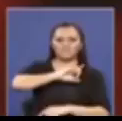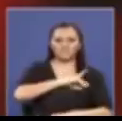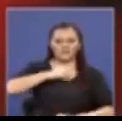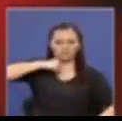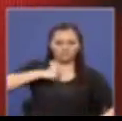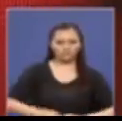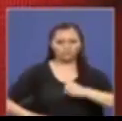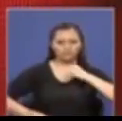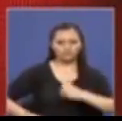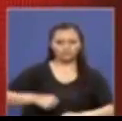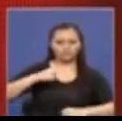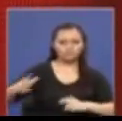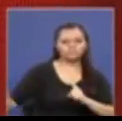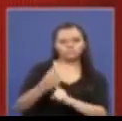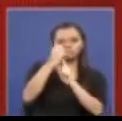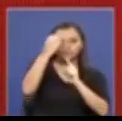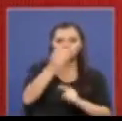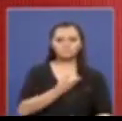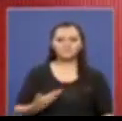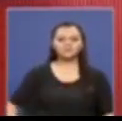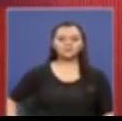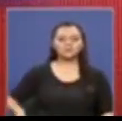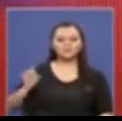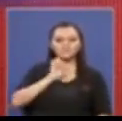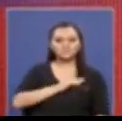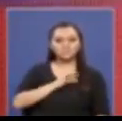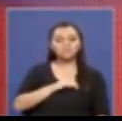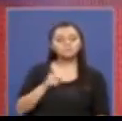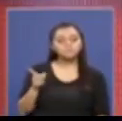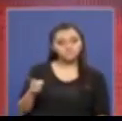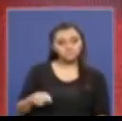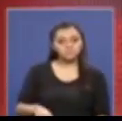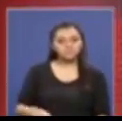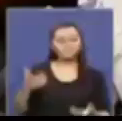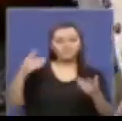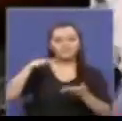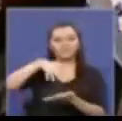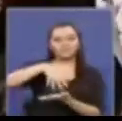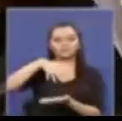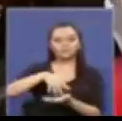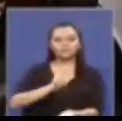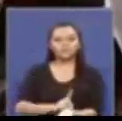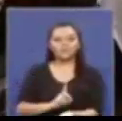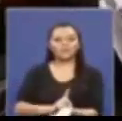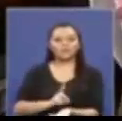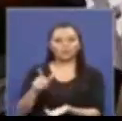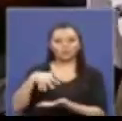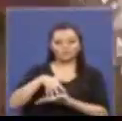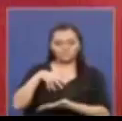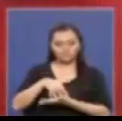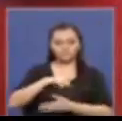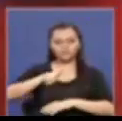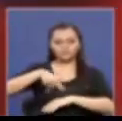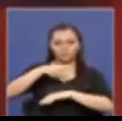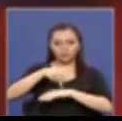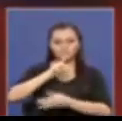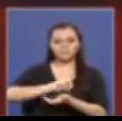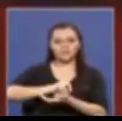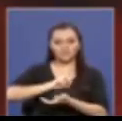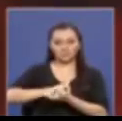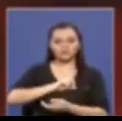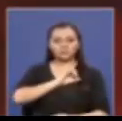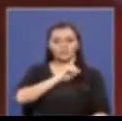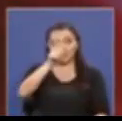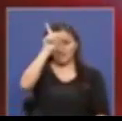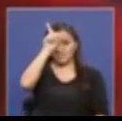ese tiempo logró concluir su formación como médico. Estudió en Alemania y luego en Chile y tiene la especialización